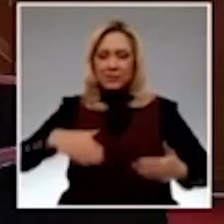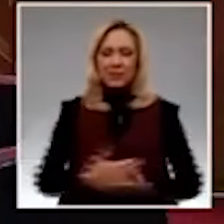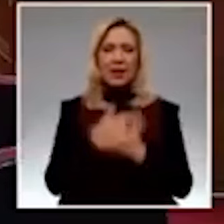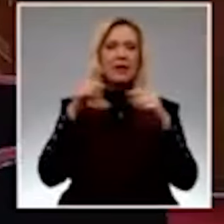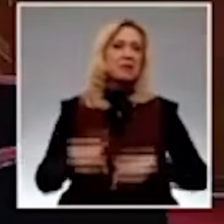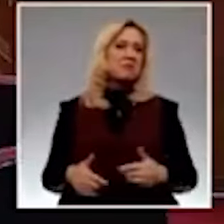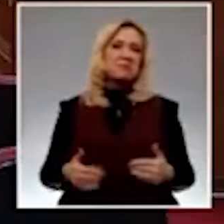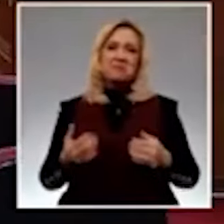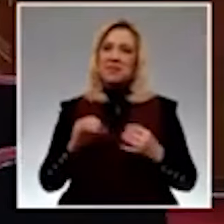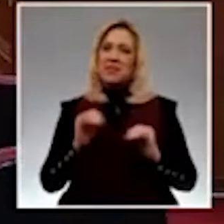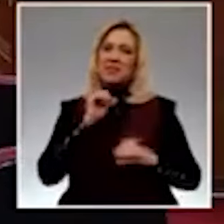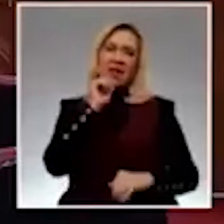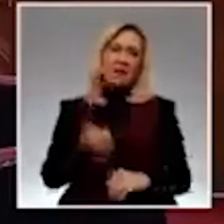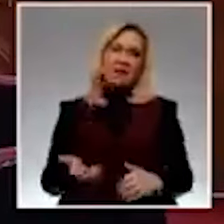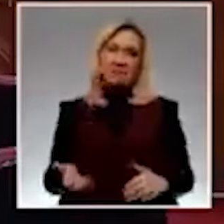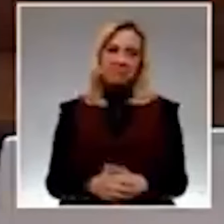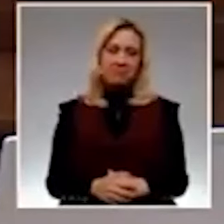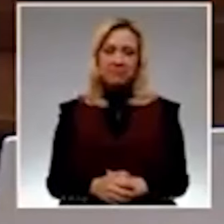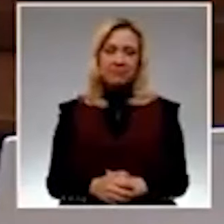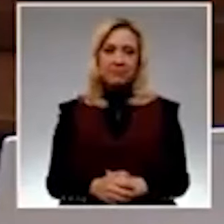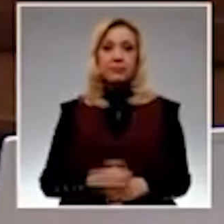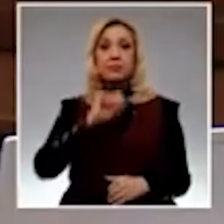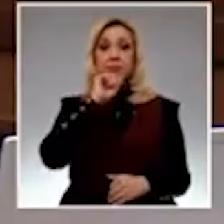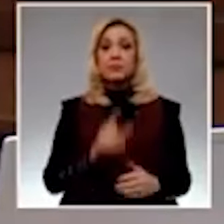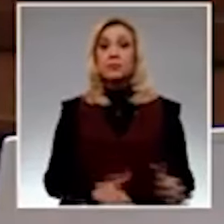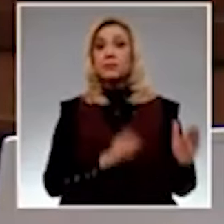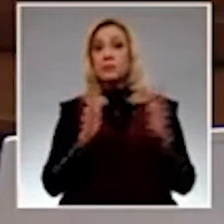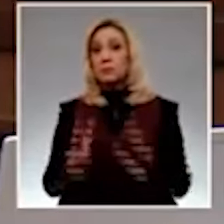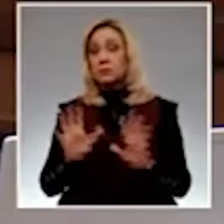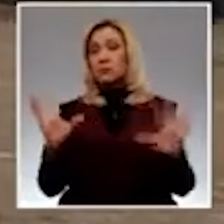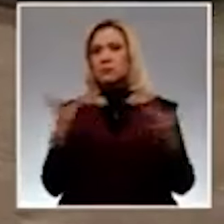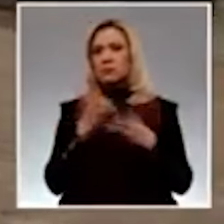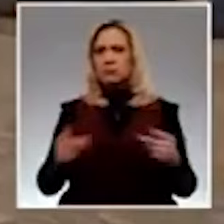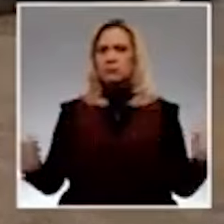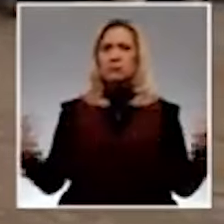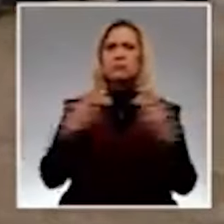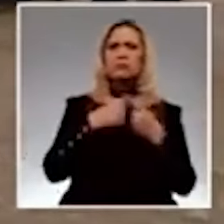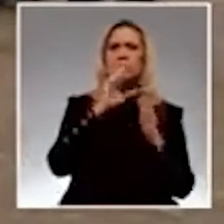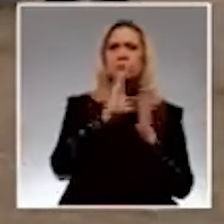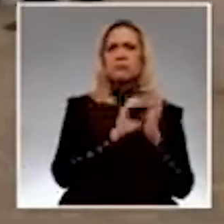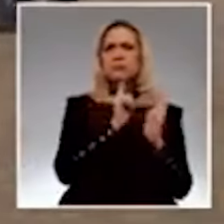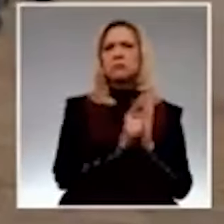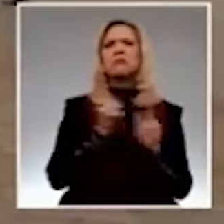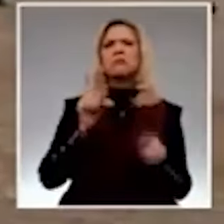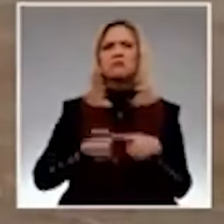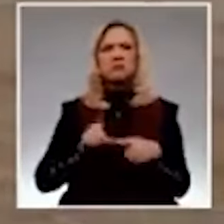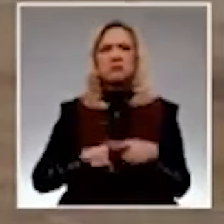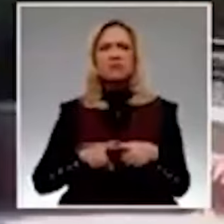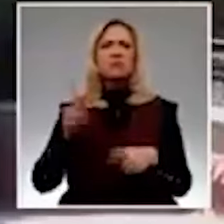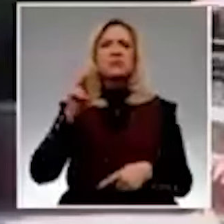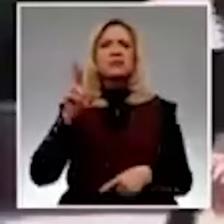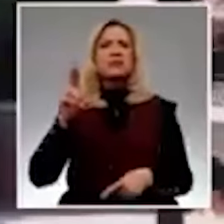cabo. También en esa sesión, al resolver acciones de inconstitucionalidad promovidas por el PRD y Movimiento Ciudadano